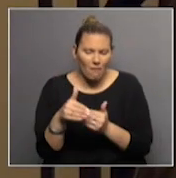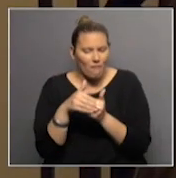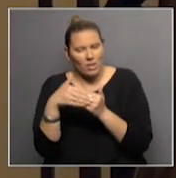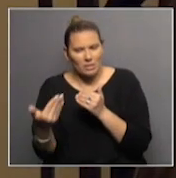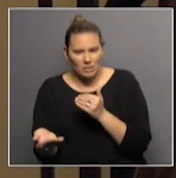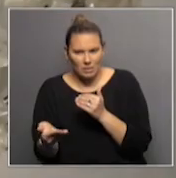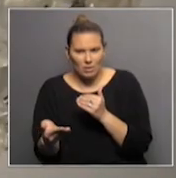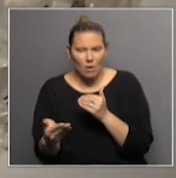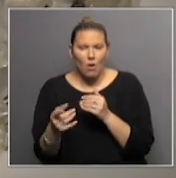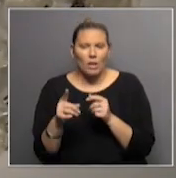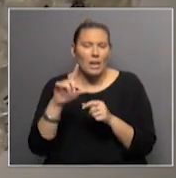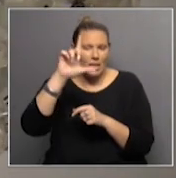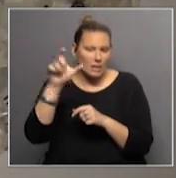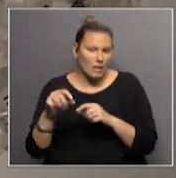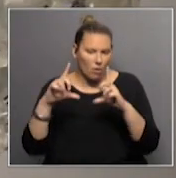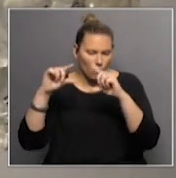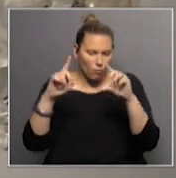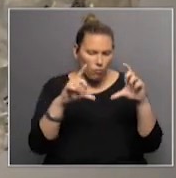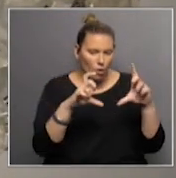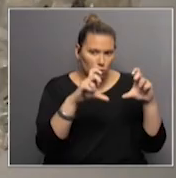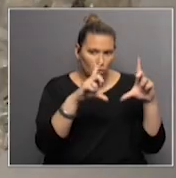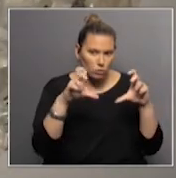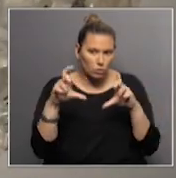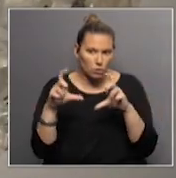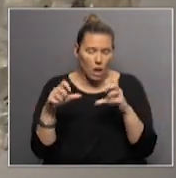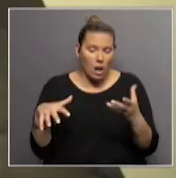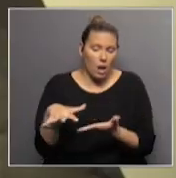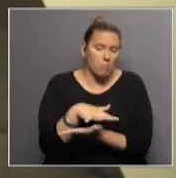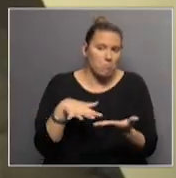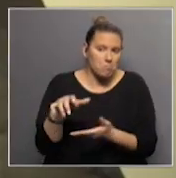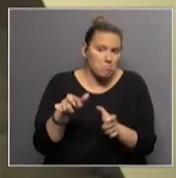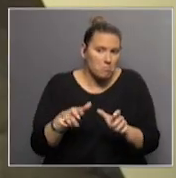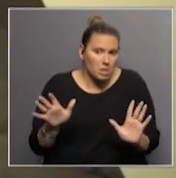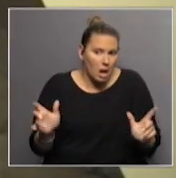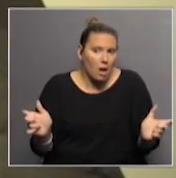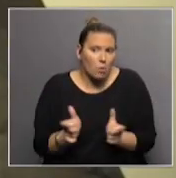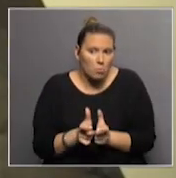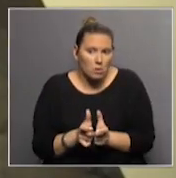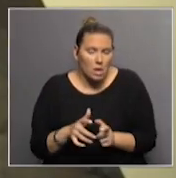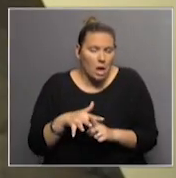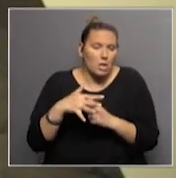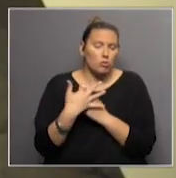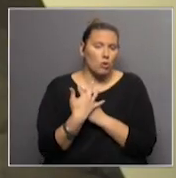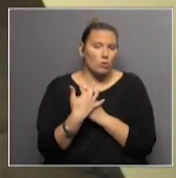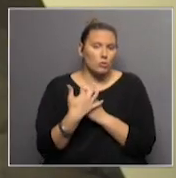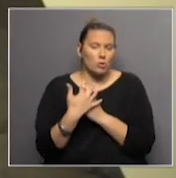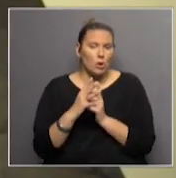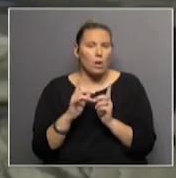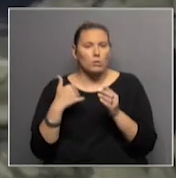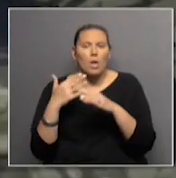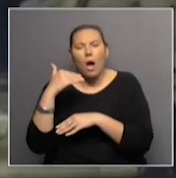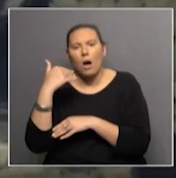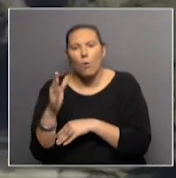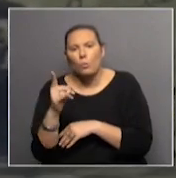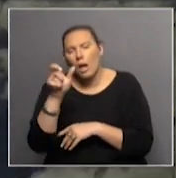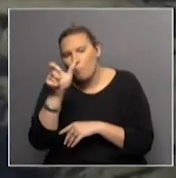es un italiano fotógrafo, que sacó fotos a la comunidad, o sea, la comunidad y el entorno del Salvo. Entonces salía